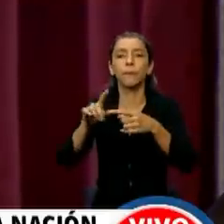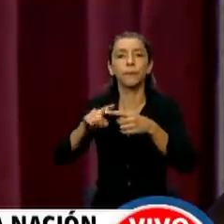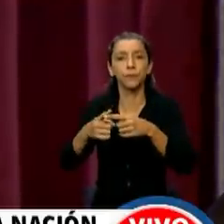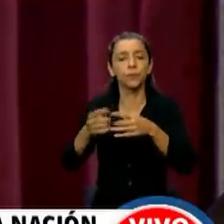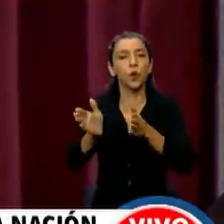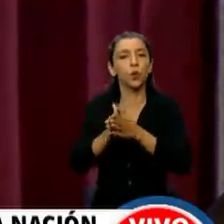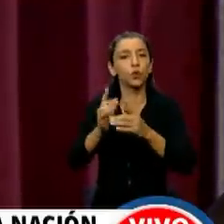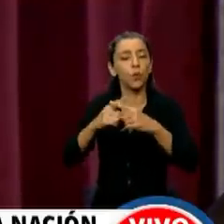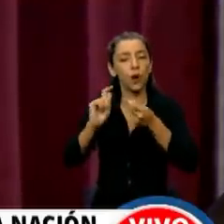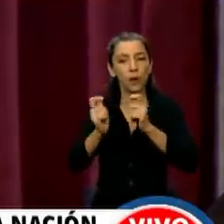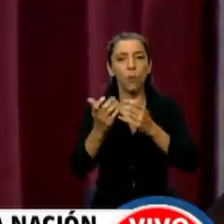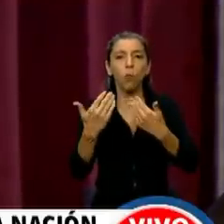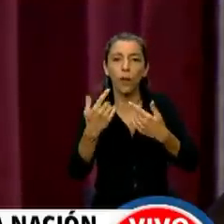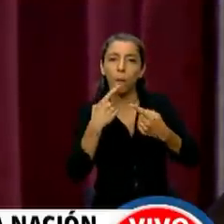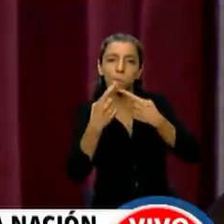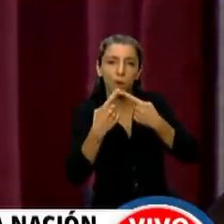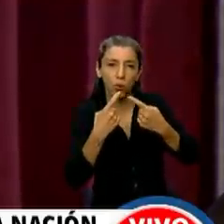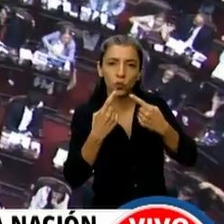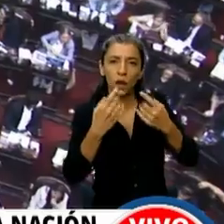puedan hacer las consultas pertinentes